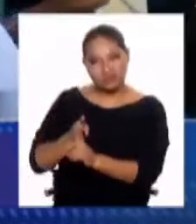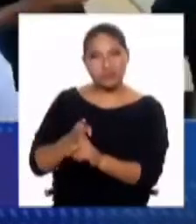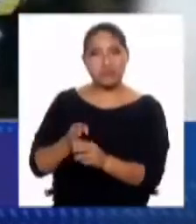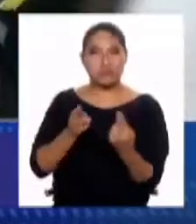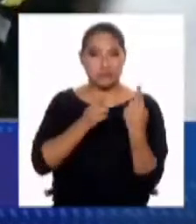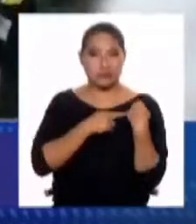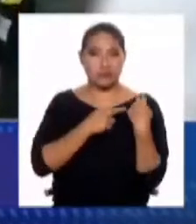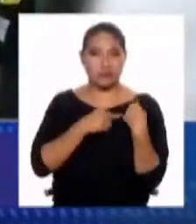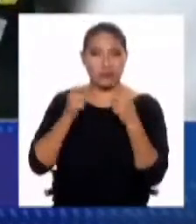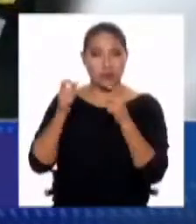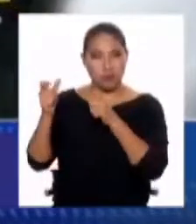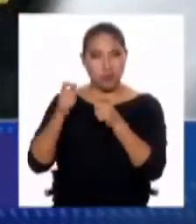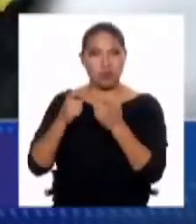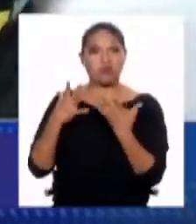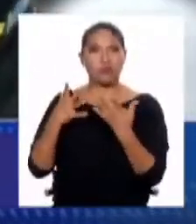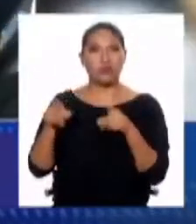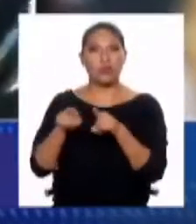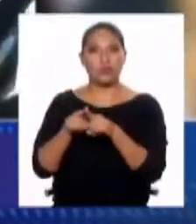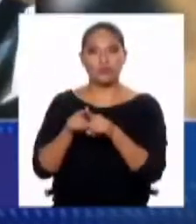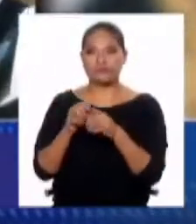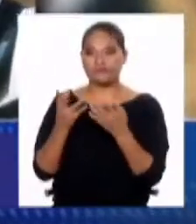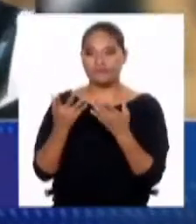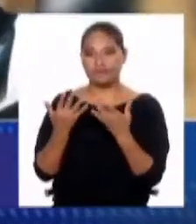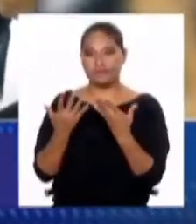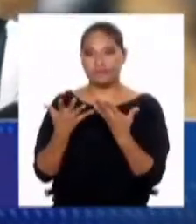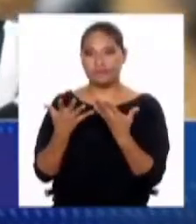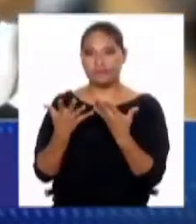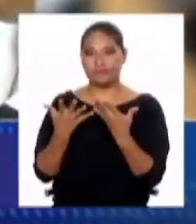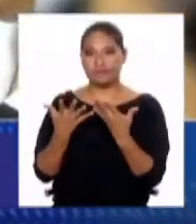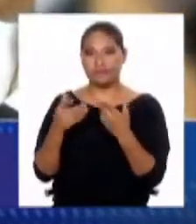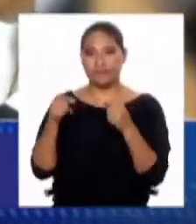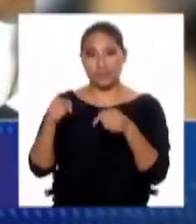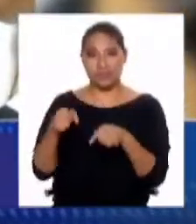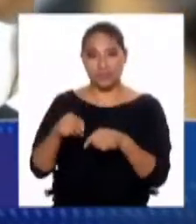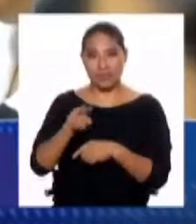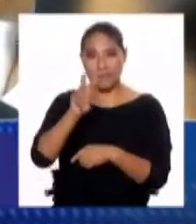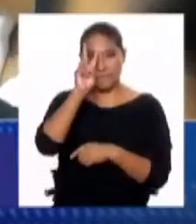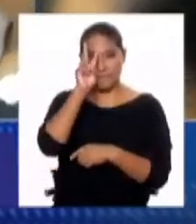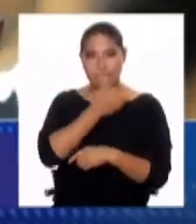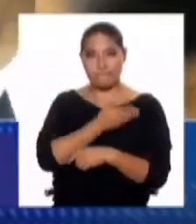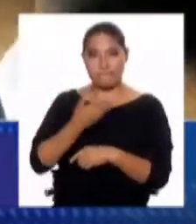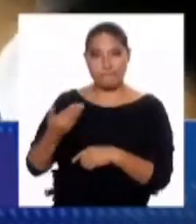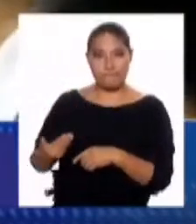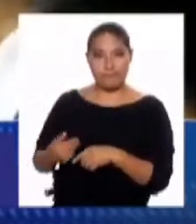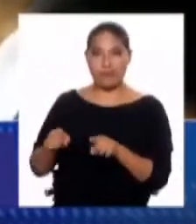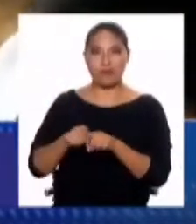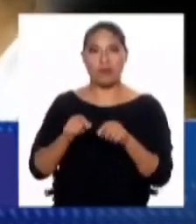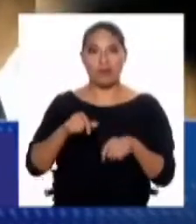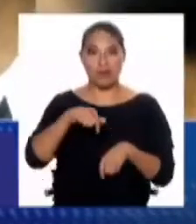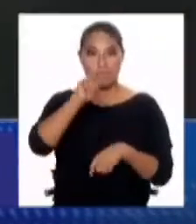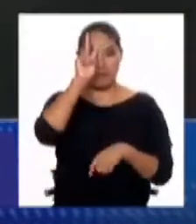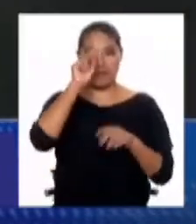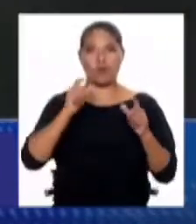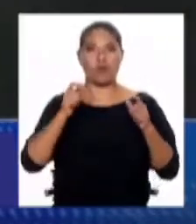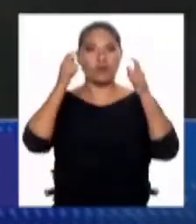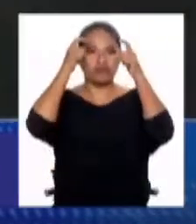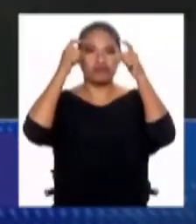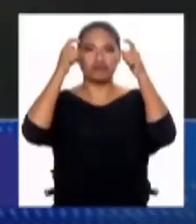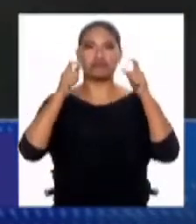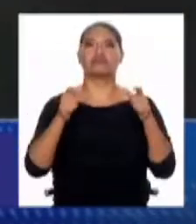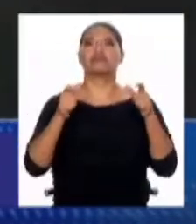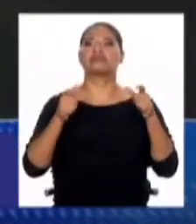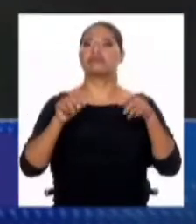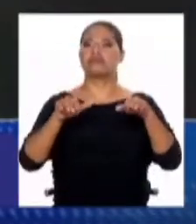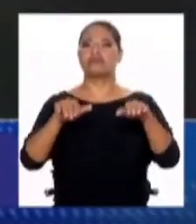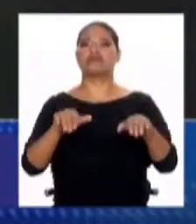controles al poder, porque aquí el presidente es casi como un rey, ¿no? Y aunque